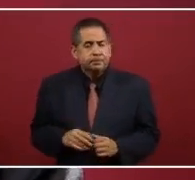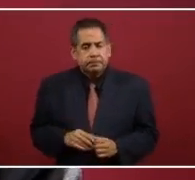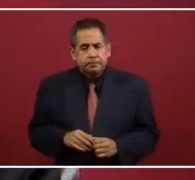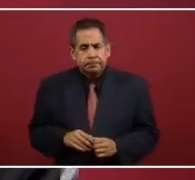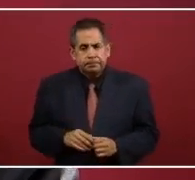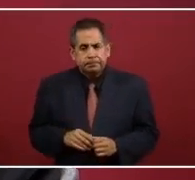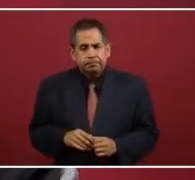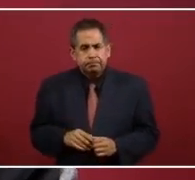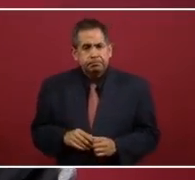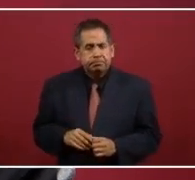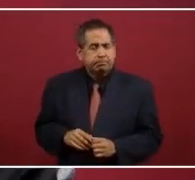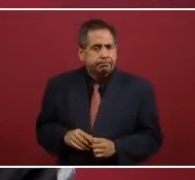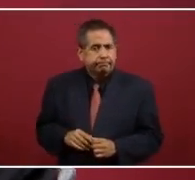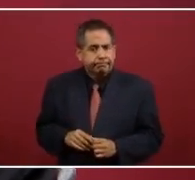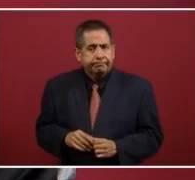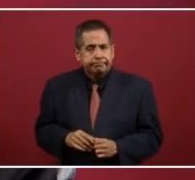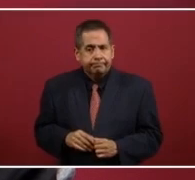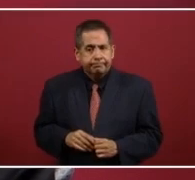mucha